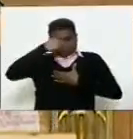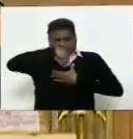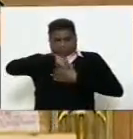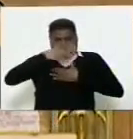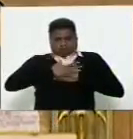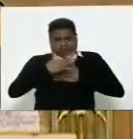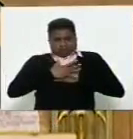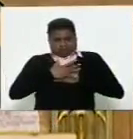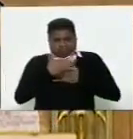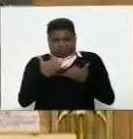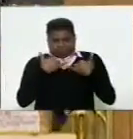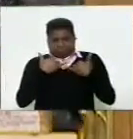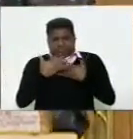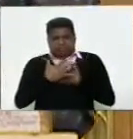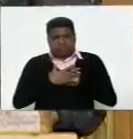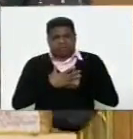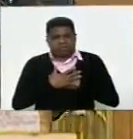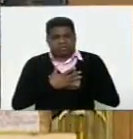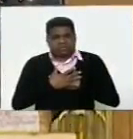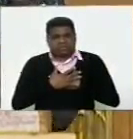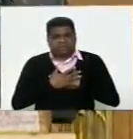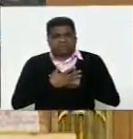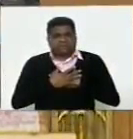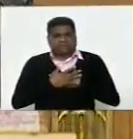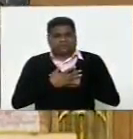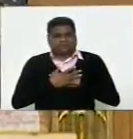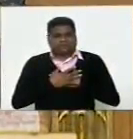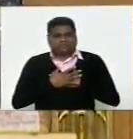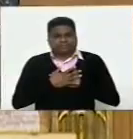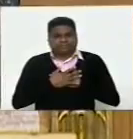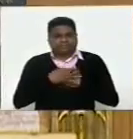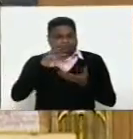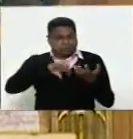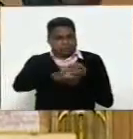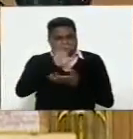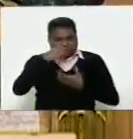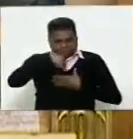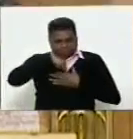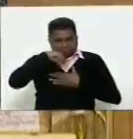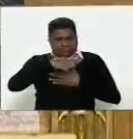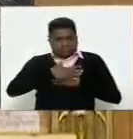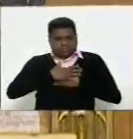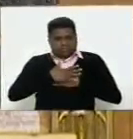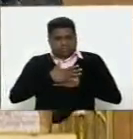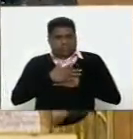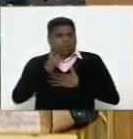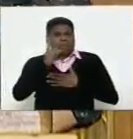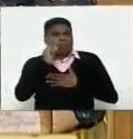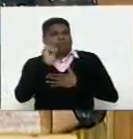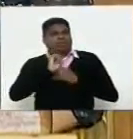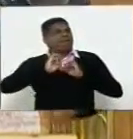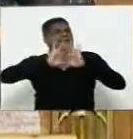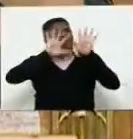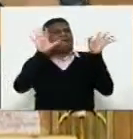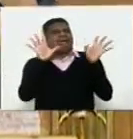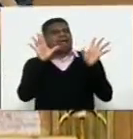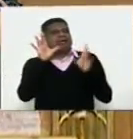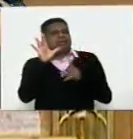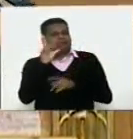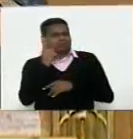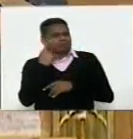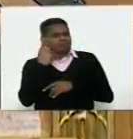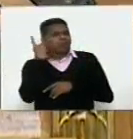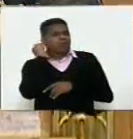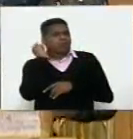nosotros mismos. Y esta no es una batalla donde las mujeres lo tenemos todo claro y los hombres no, no. Nos